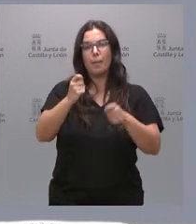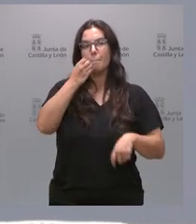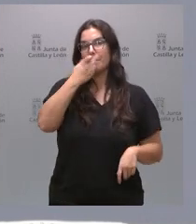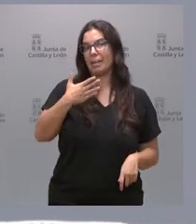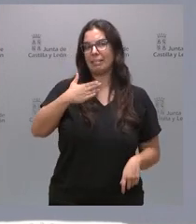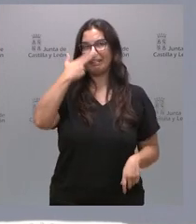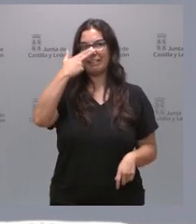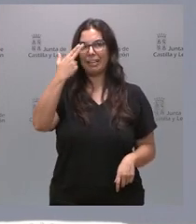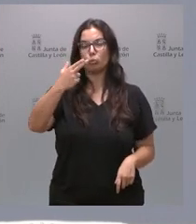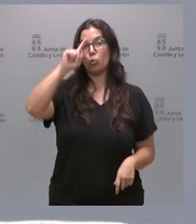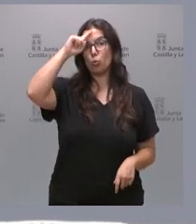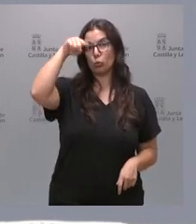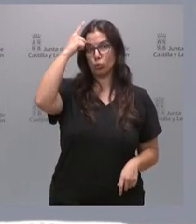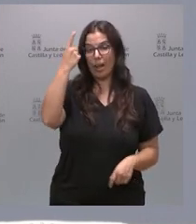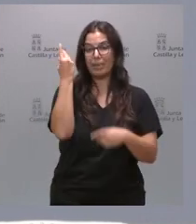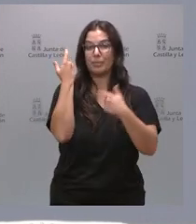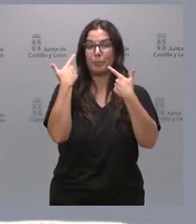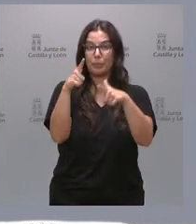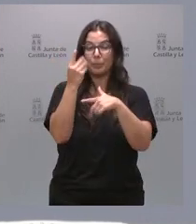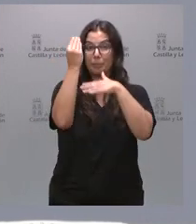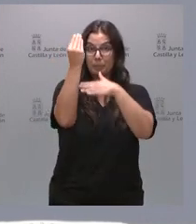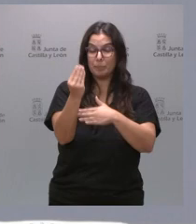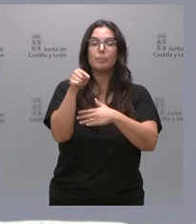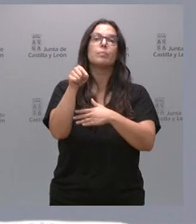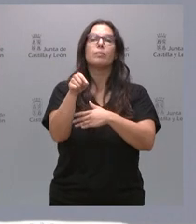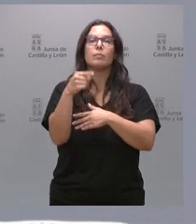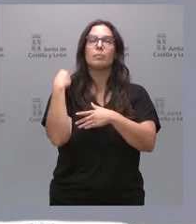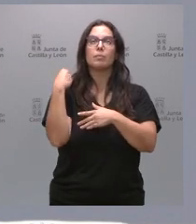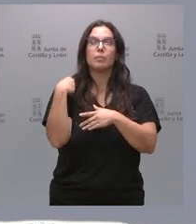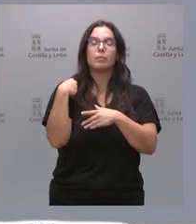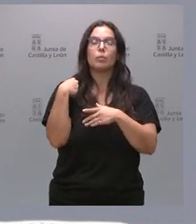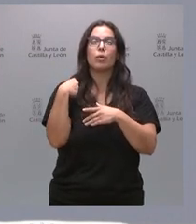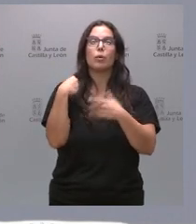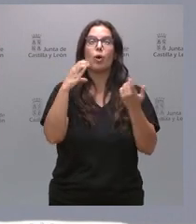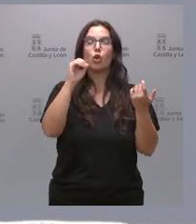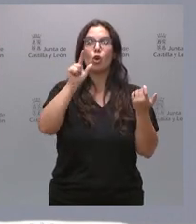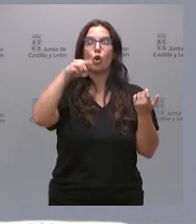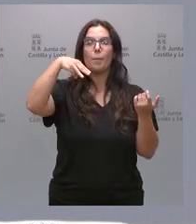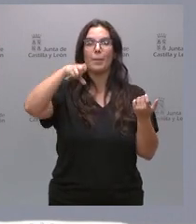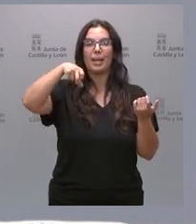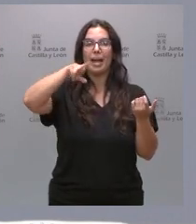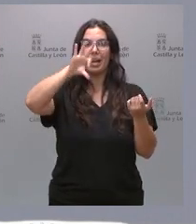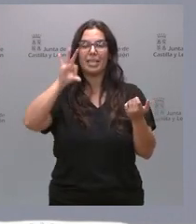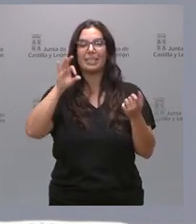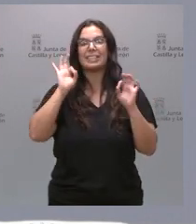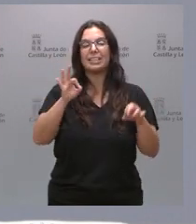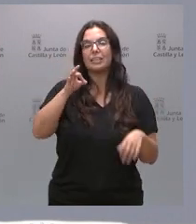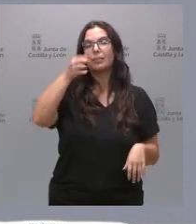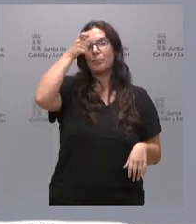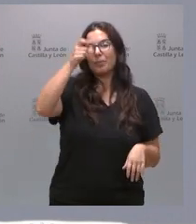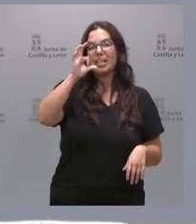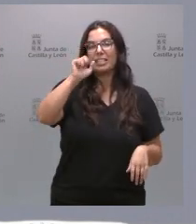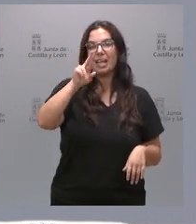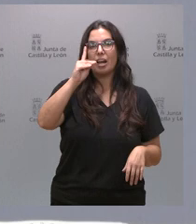con categoría de conjunto etnológico Los colmenares o colmenares de sardonal de fonfría